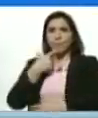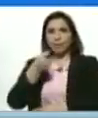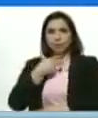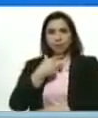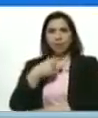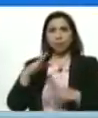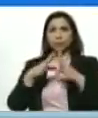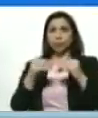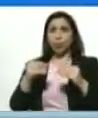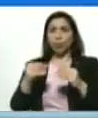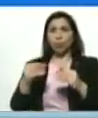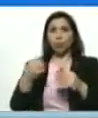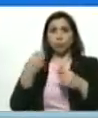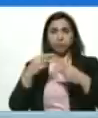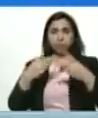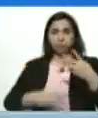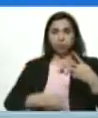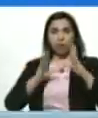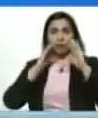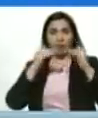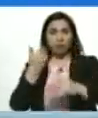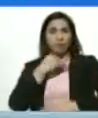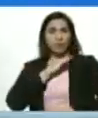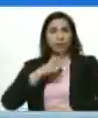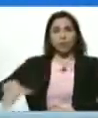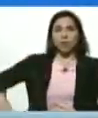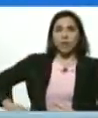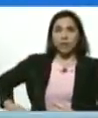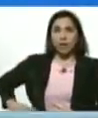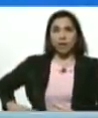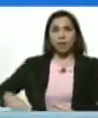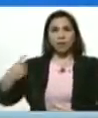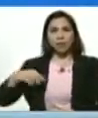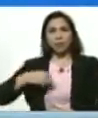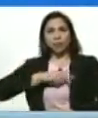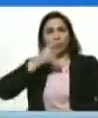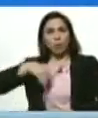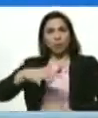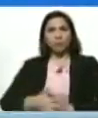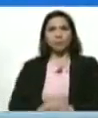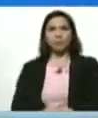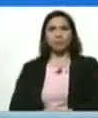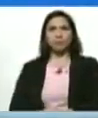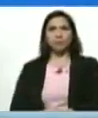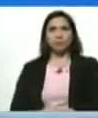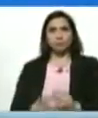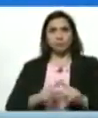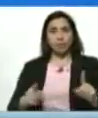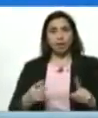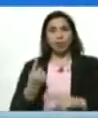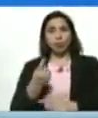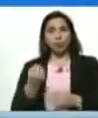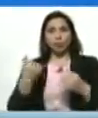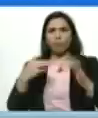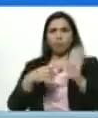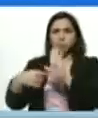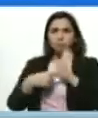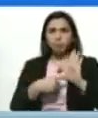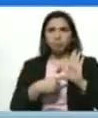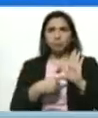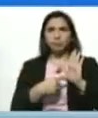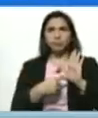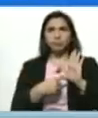y todos los aditivos para atender a los enfermos renales los tendrá nuestro pueblo para ponerle uno de tantos ejemplo